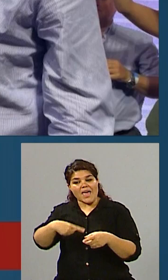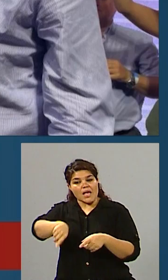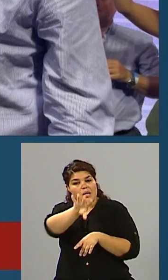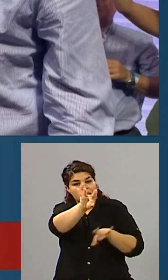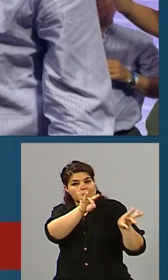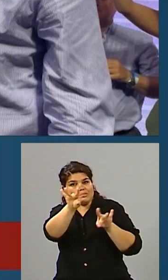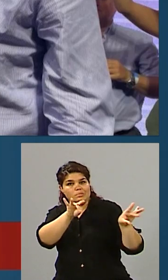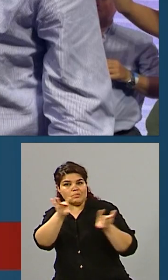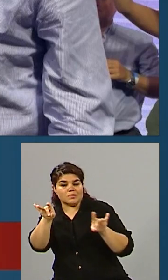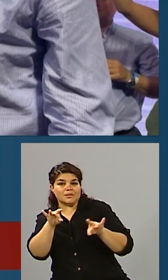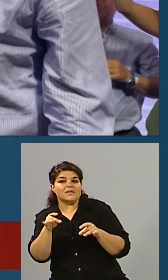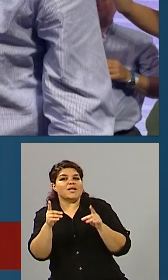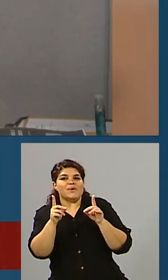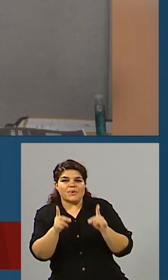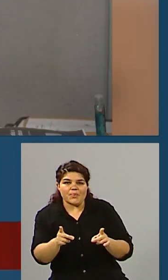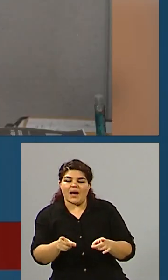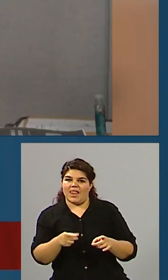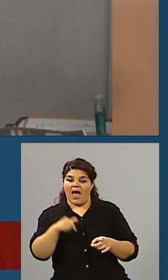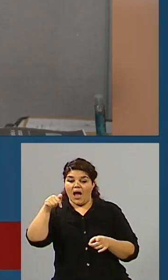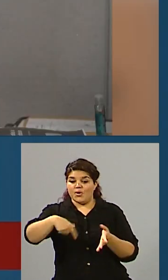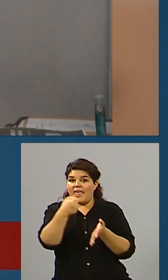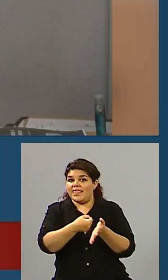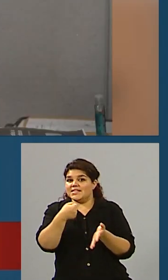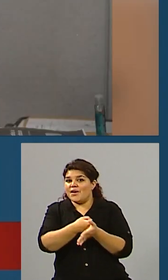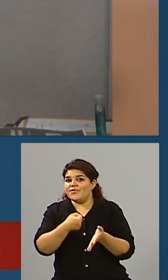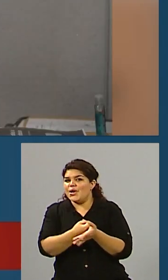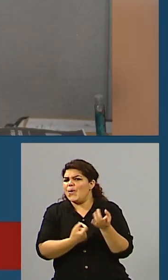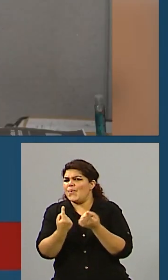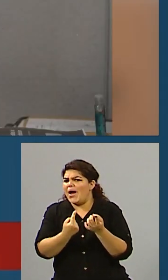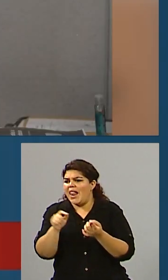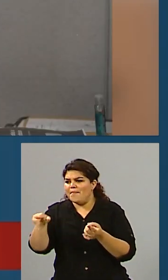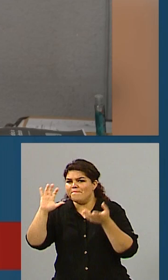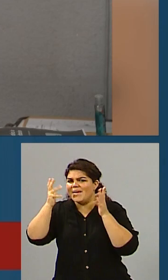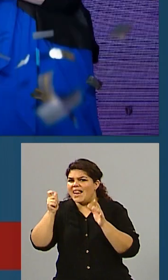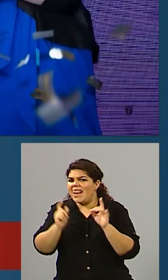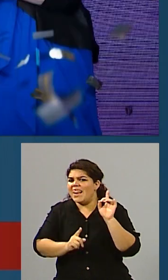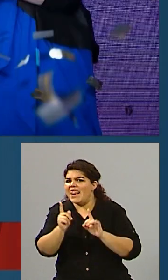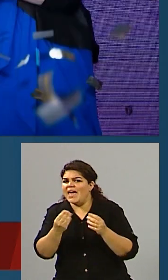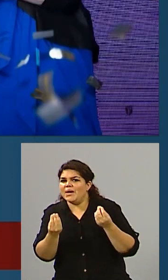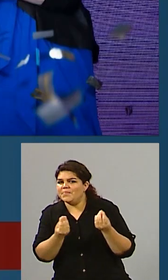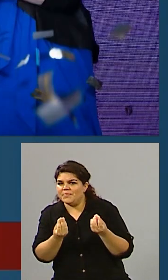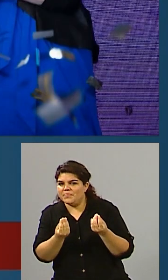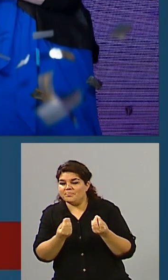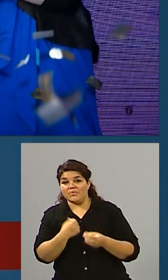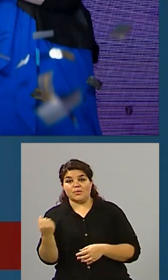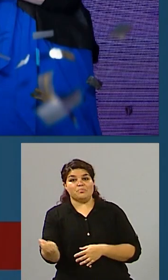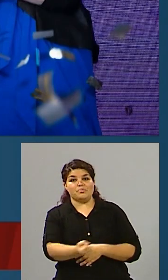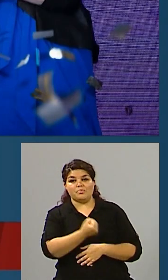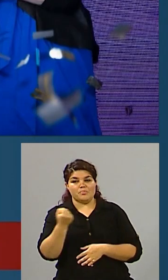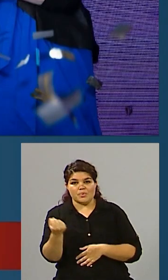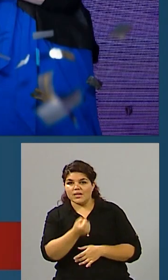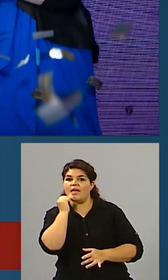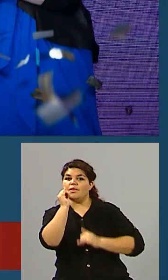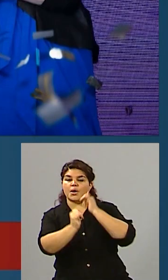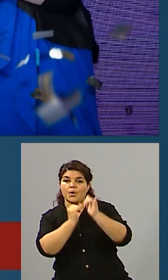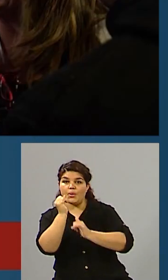ahora justamente entre los tantos desafíos que tiene Javier Milei es el de demostrar que efectivamente él